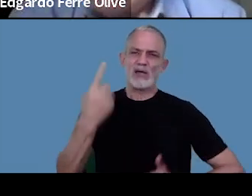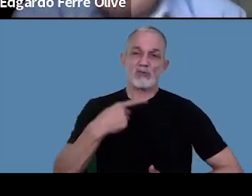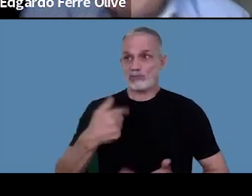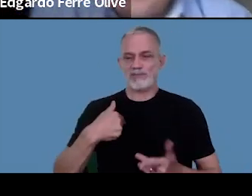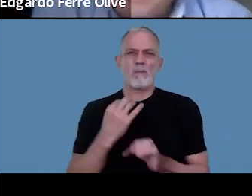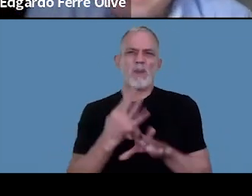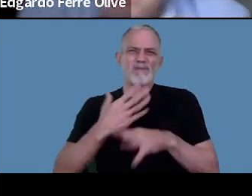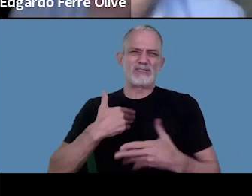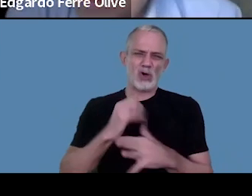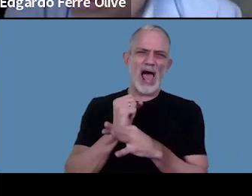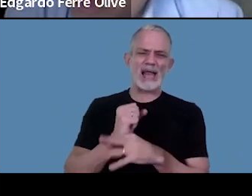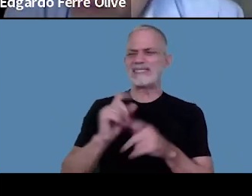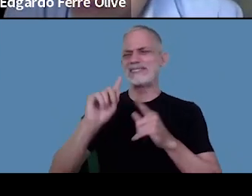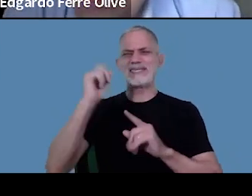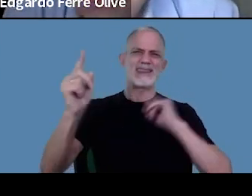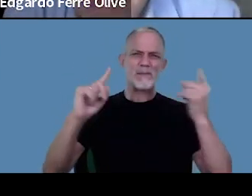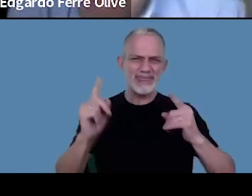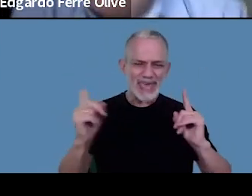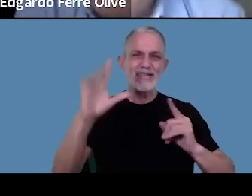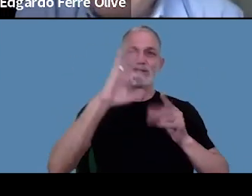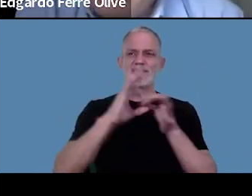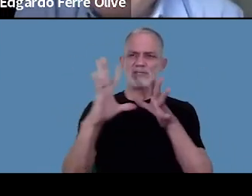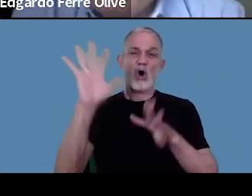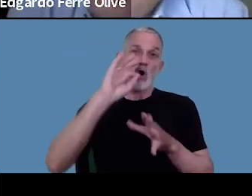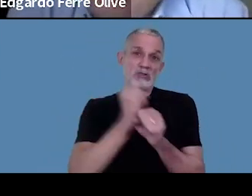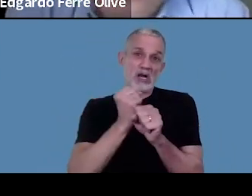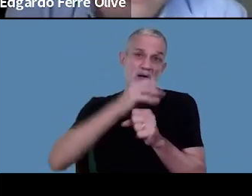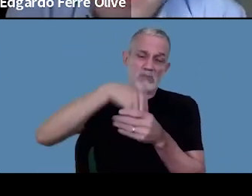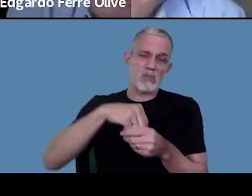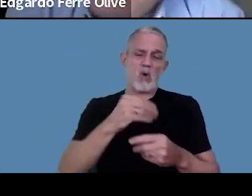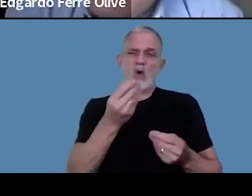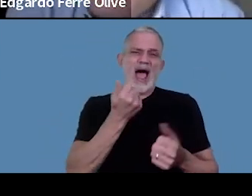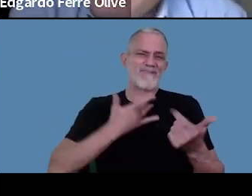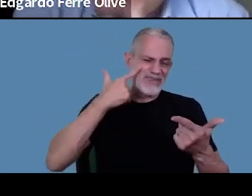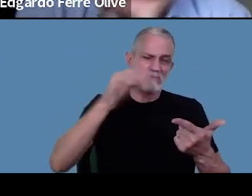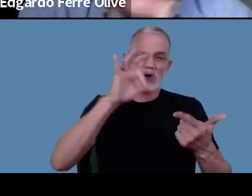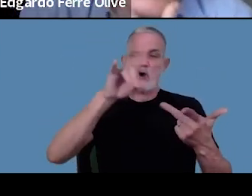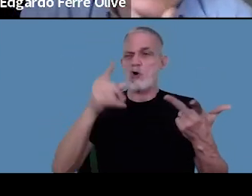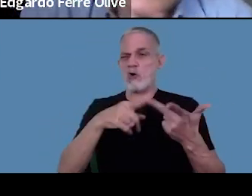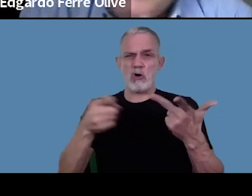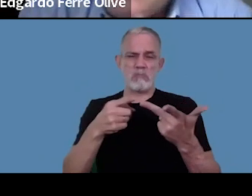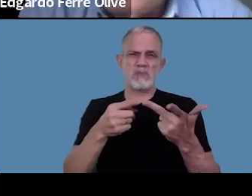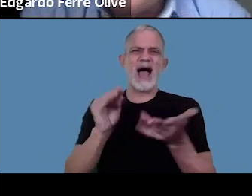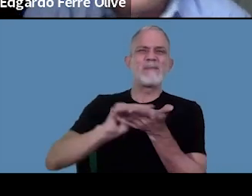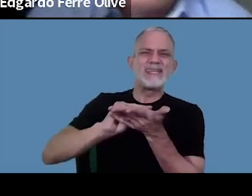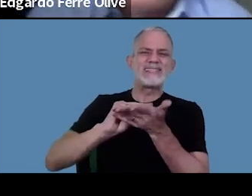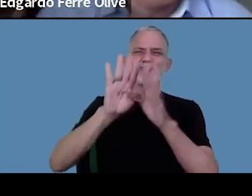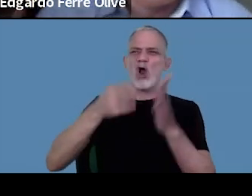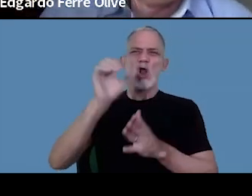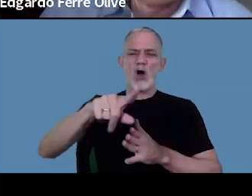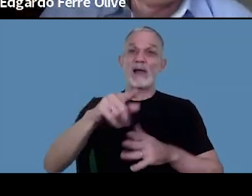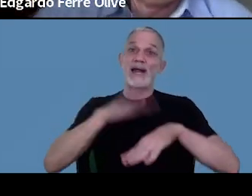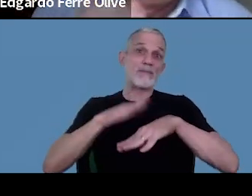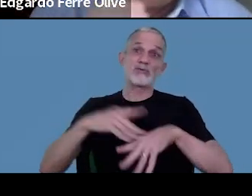profesionales independientes o trabajemos en la administración federal o en una administración local. Uno de ellos es la responsabilidad social, porque